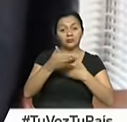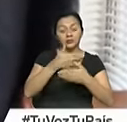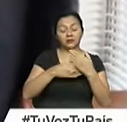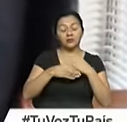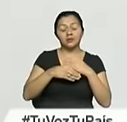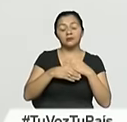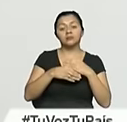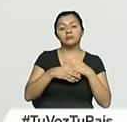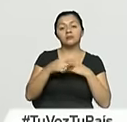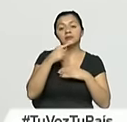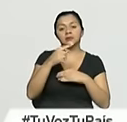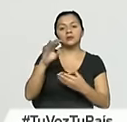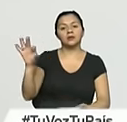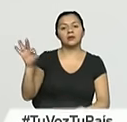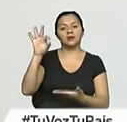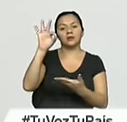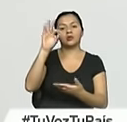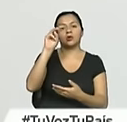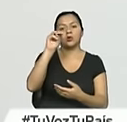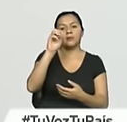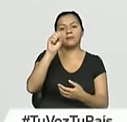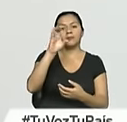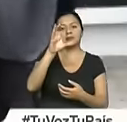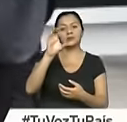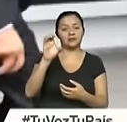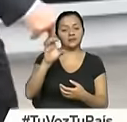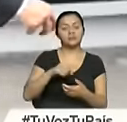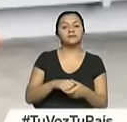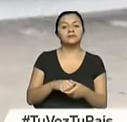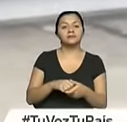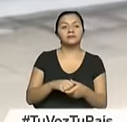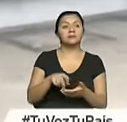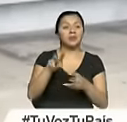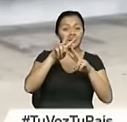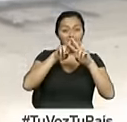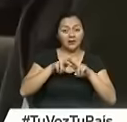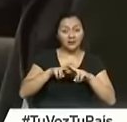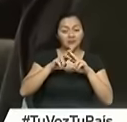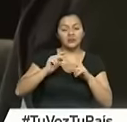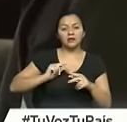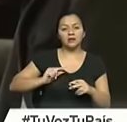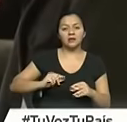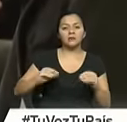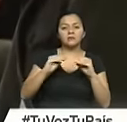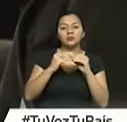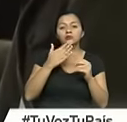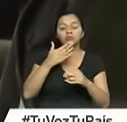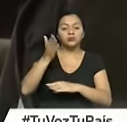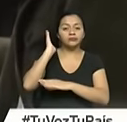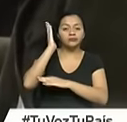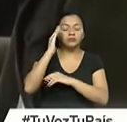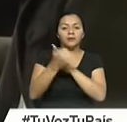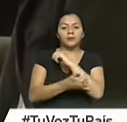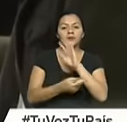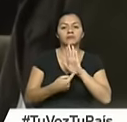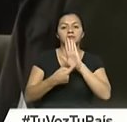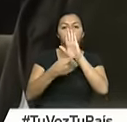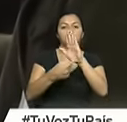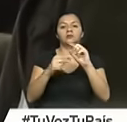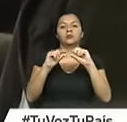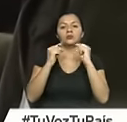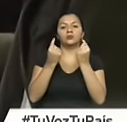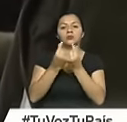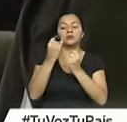representante permanente de Ecuador ante la OMC, Juan Falconi, para revisar los detalles de la argumentación que el país presentará ante el